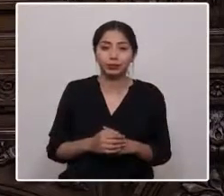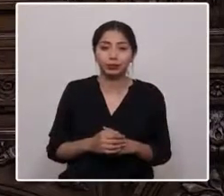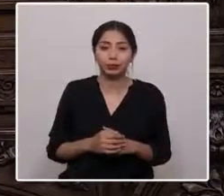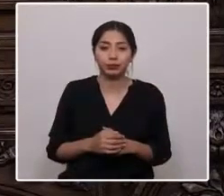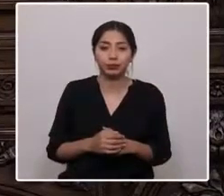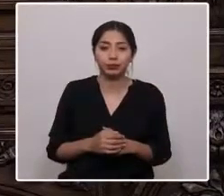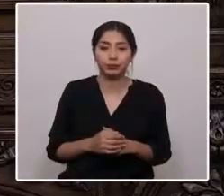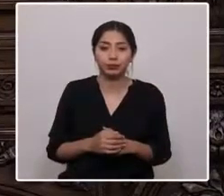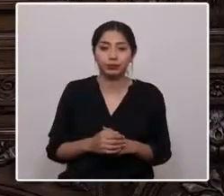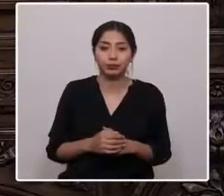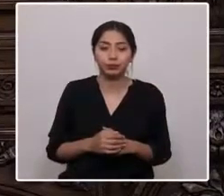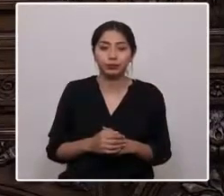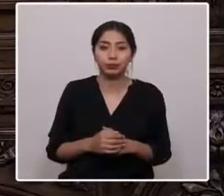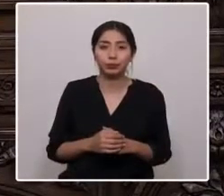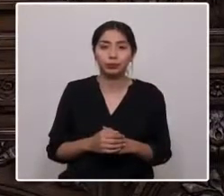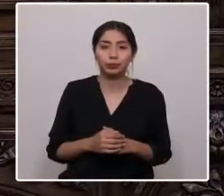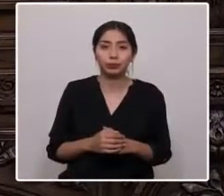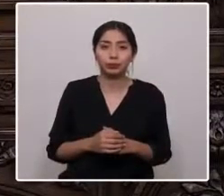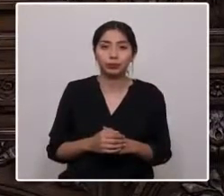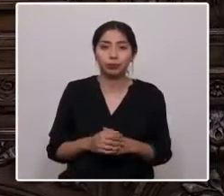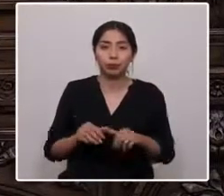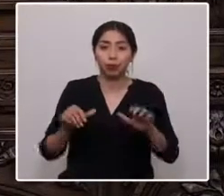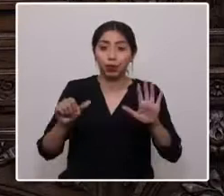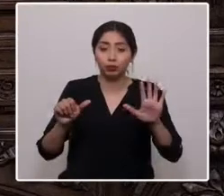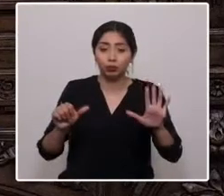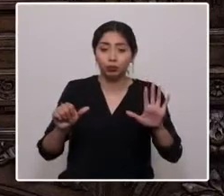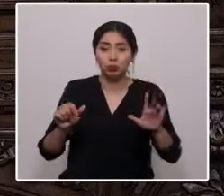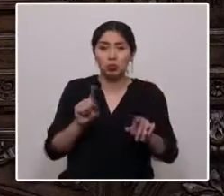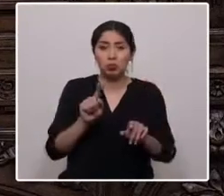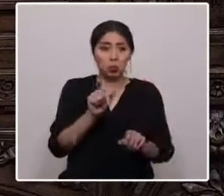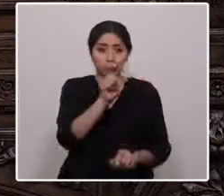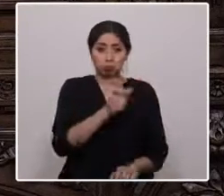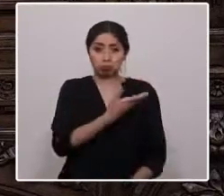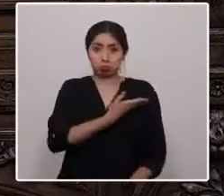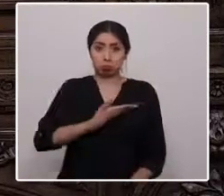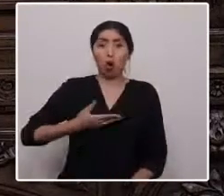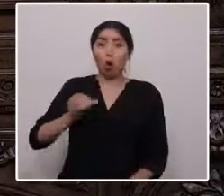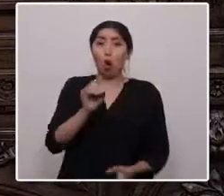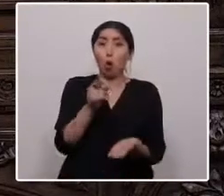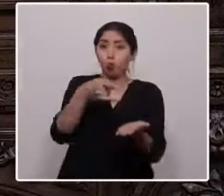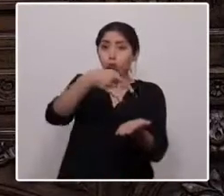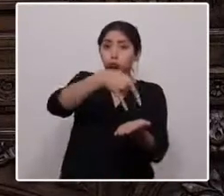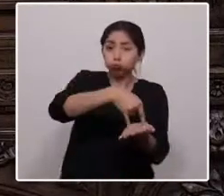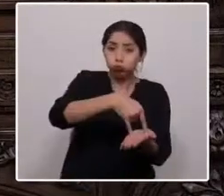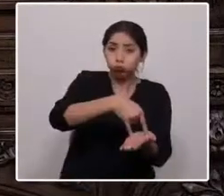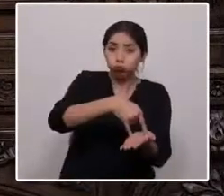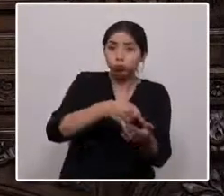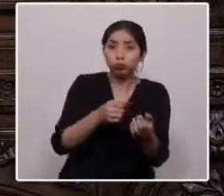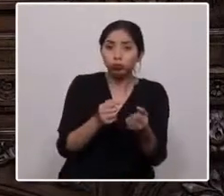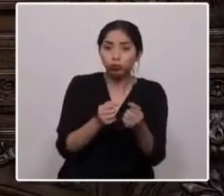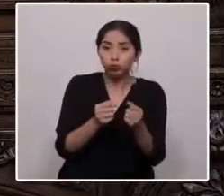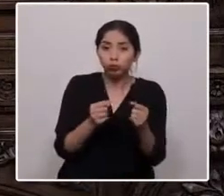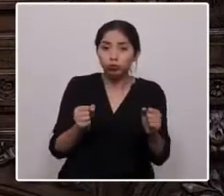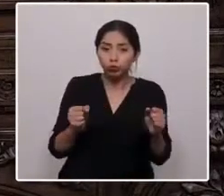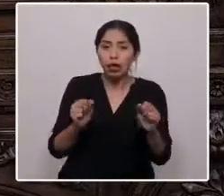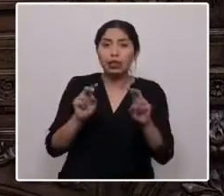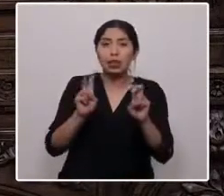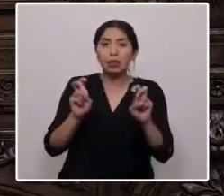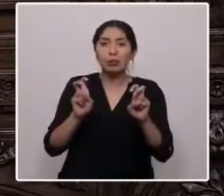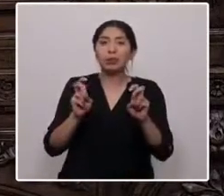ni un señor presencialismo ni un parlamentarismo superará la fragmentación que tranca el sistema político